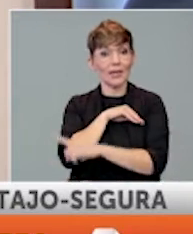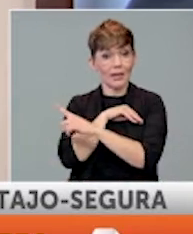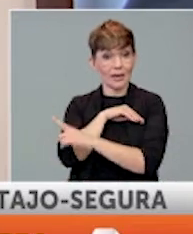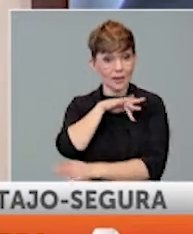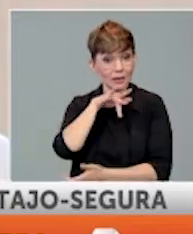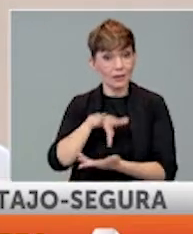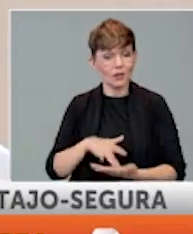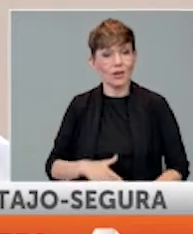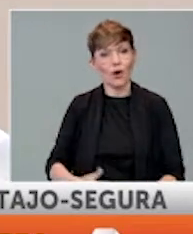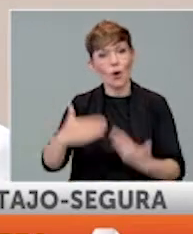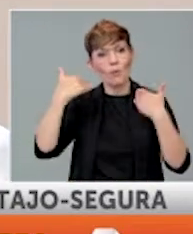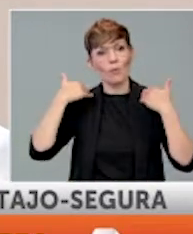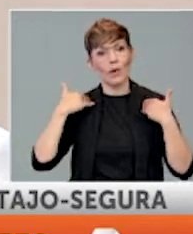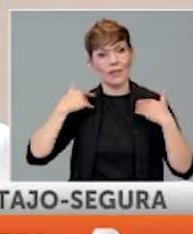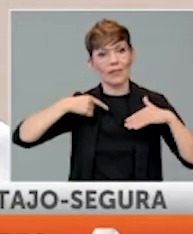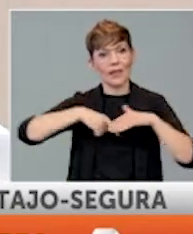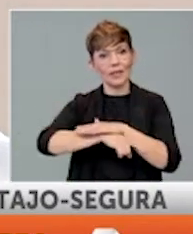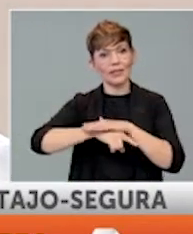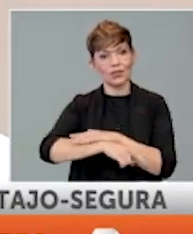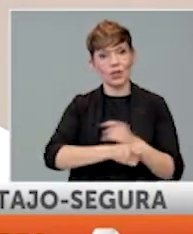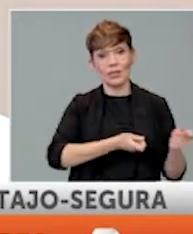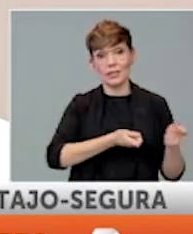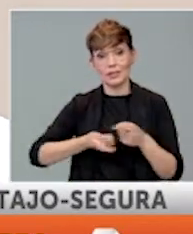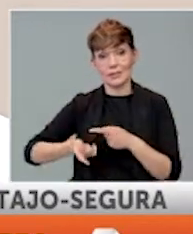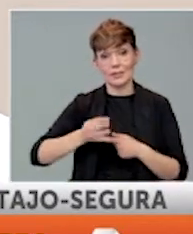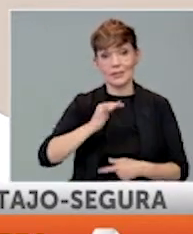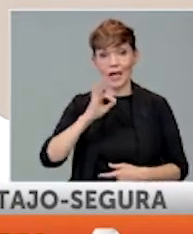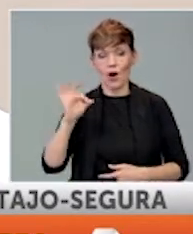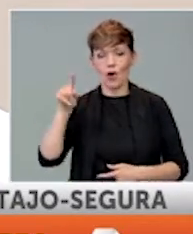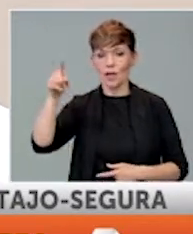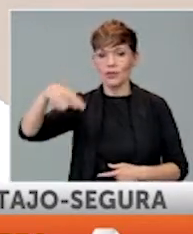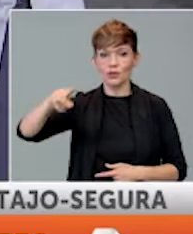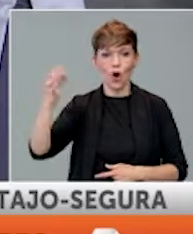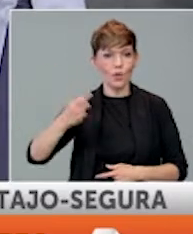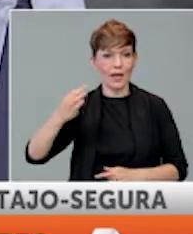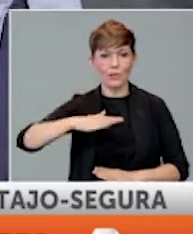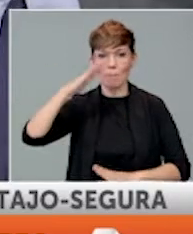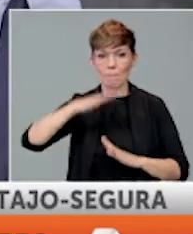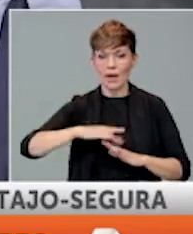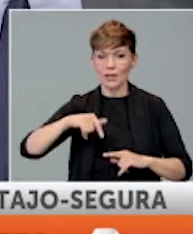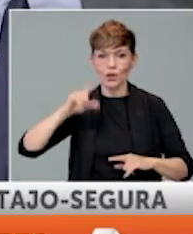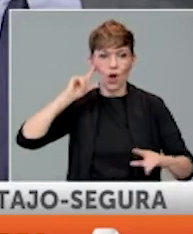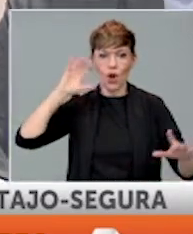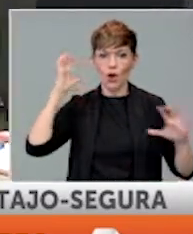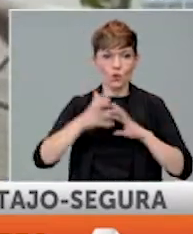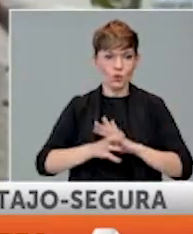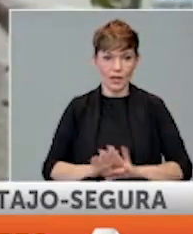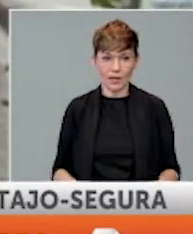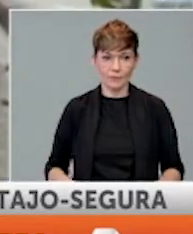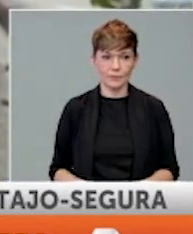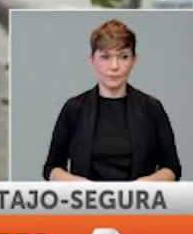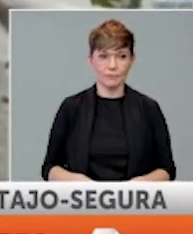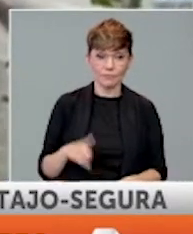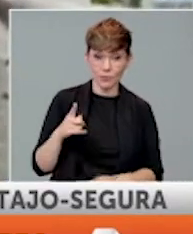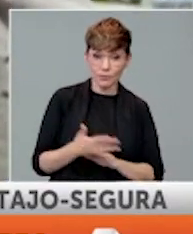las competencias relativas a la gestión del Tajo, los que paren toda esta locura en la que estamos entrando todos. Habla usted de los políticos, el